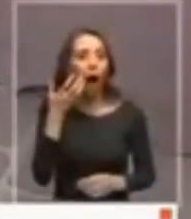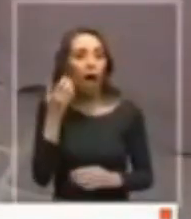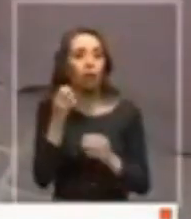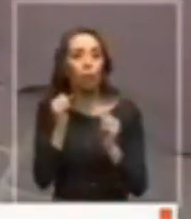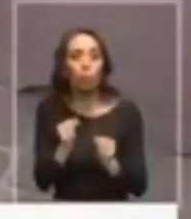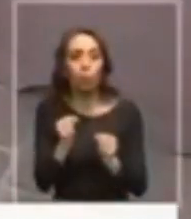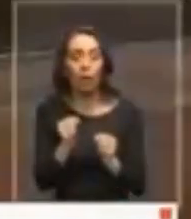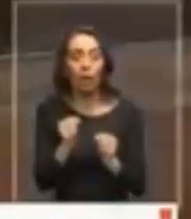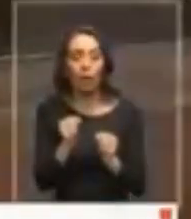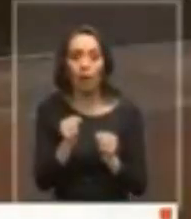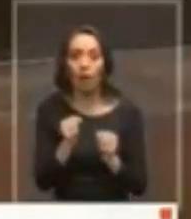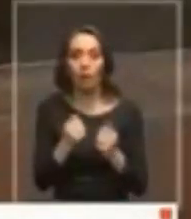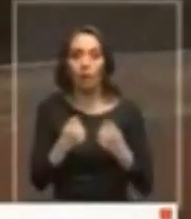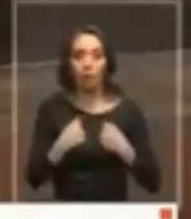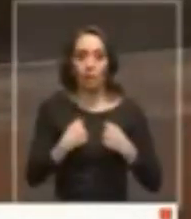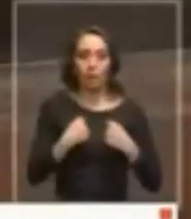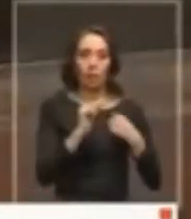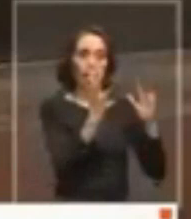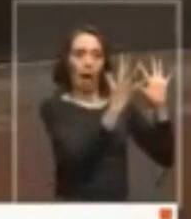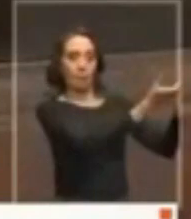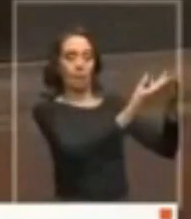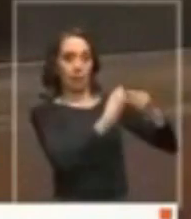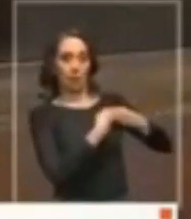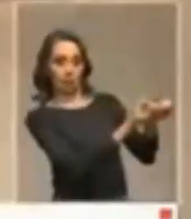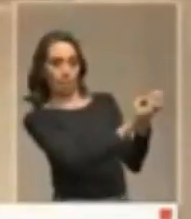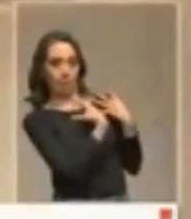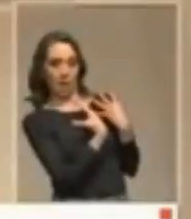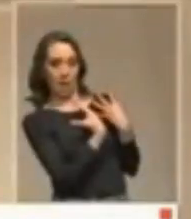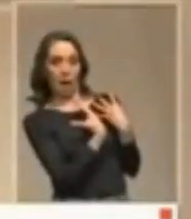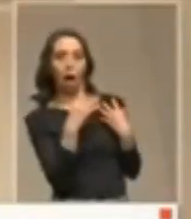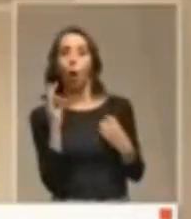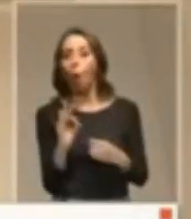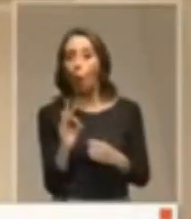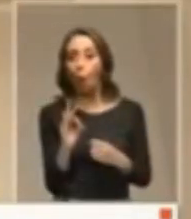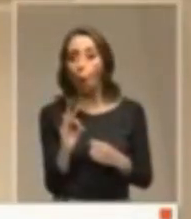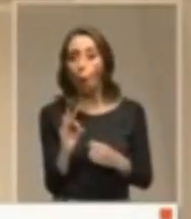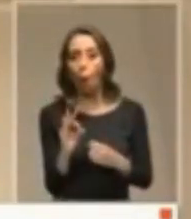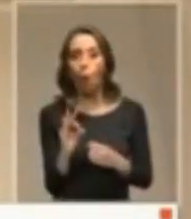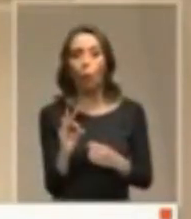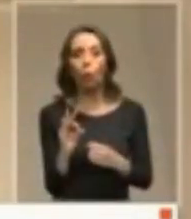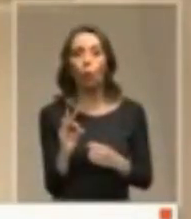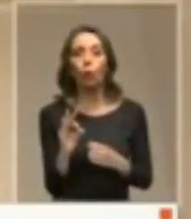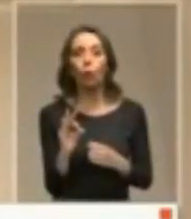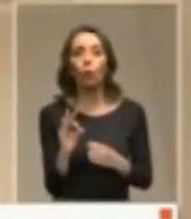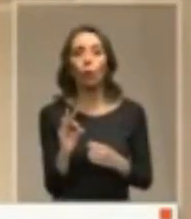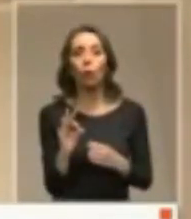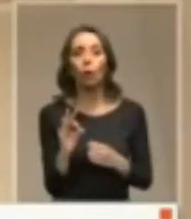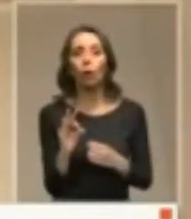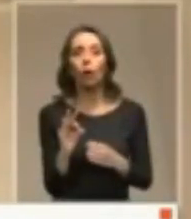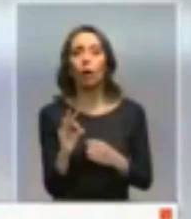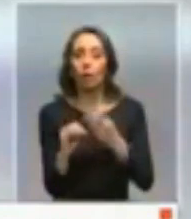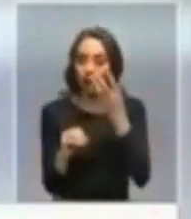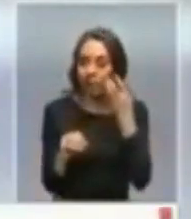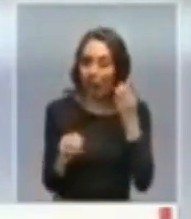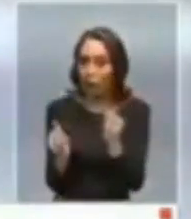de contagiárselo desde el medio ambiente o si es que siempre debe existir un contacto